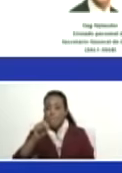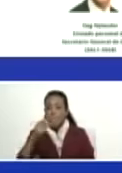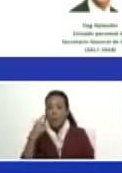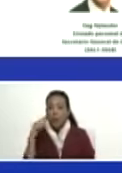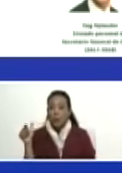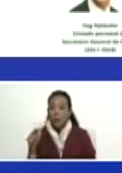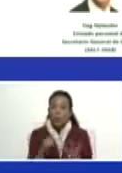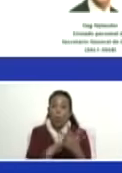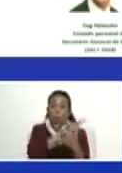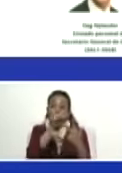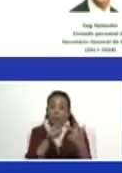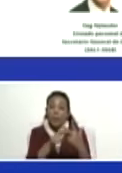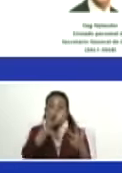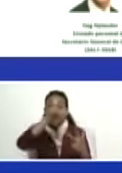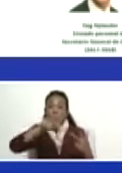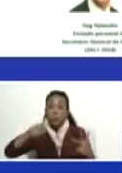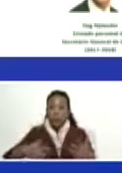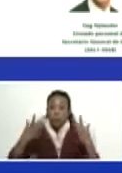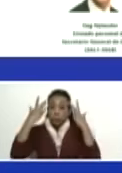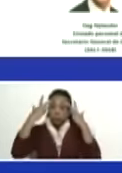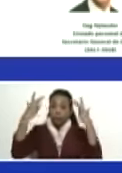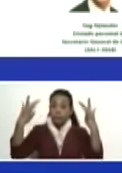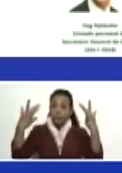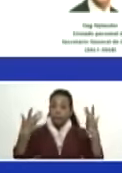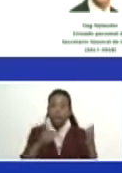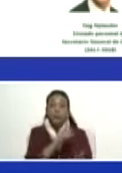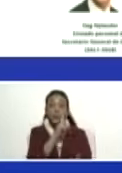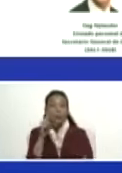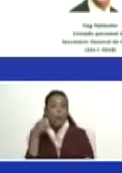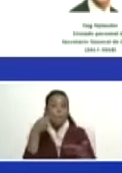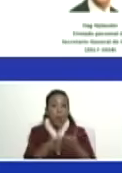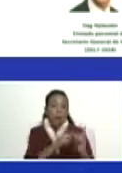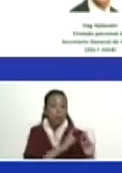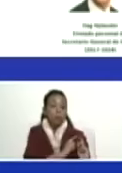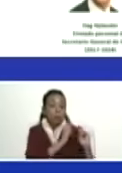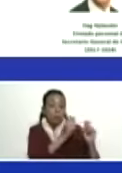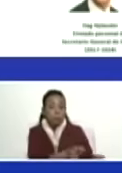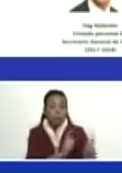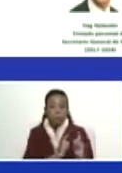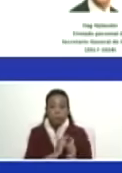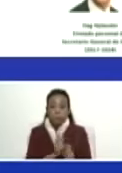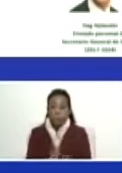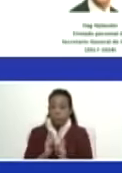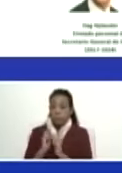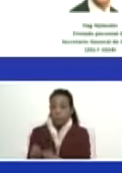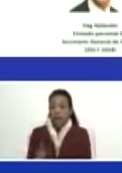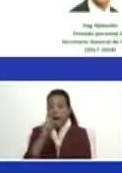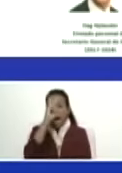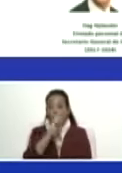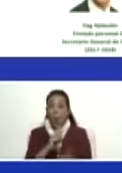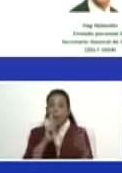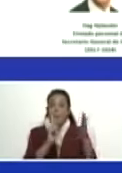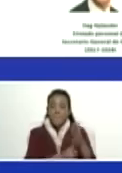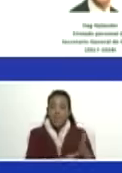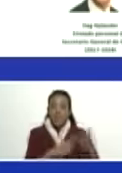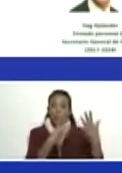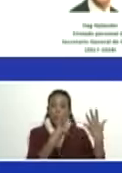Fueron los tres buenos oficiantes nombrados en ese periodo del año